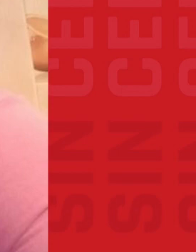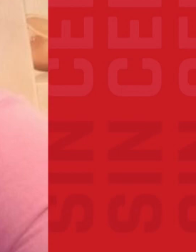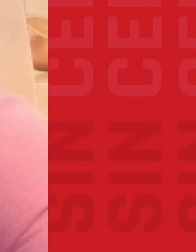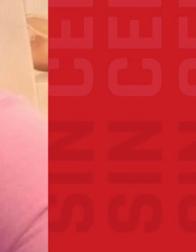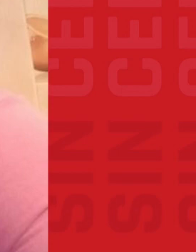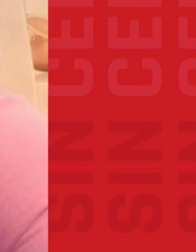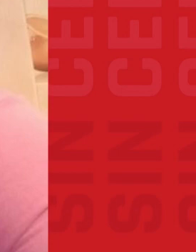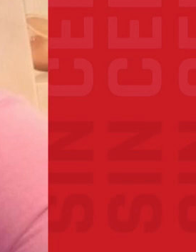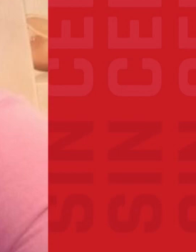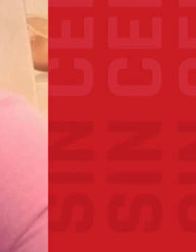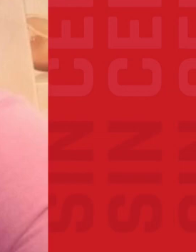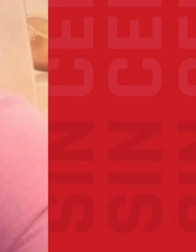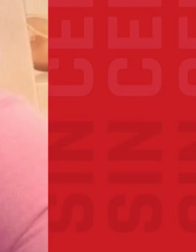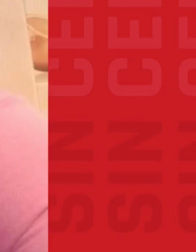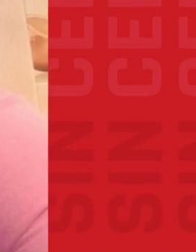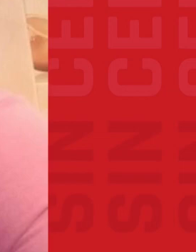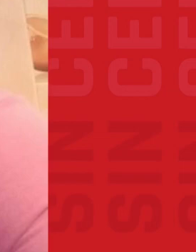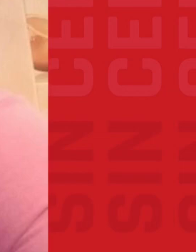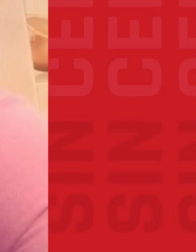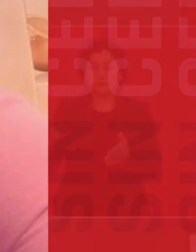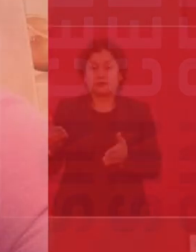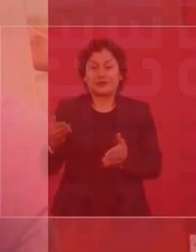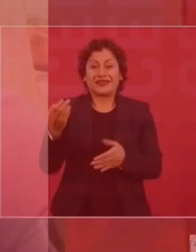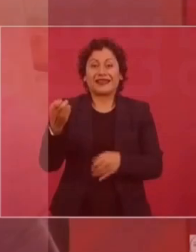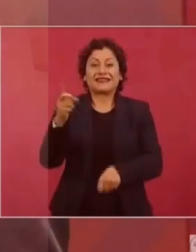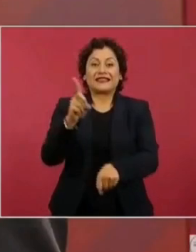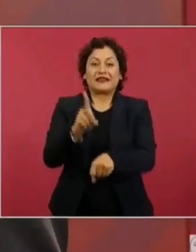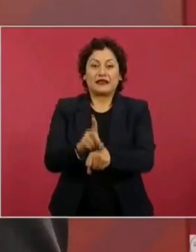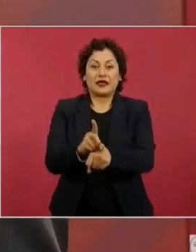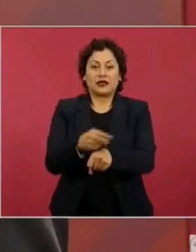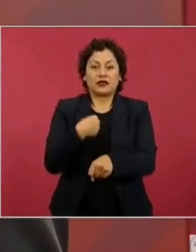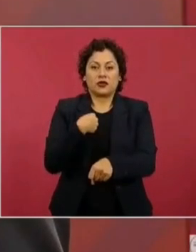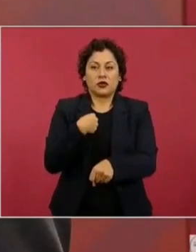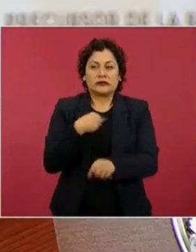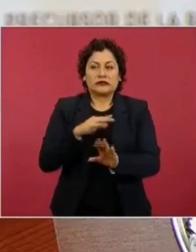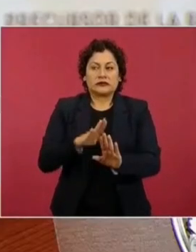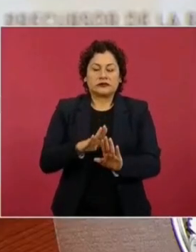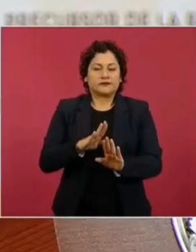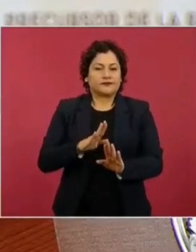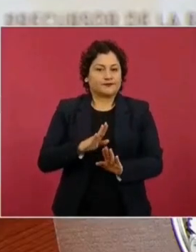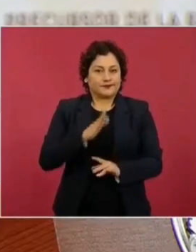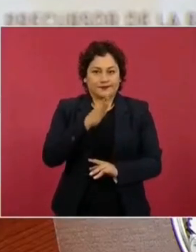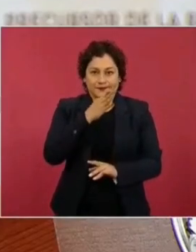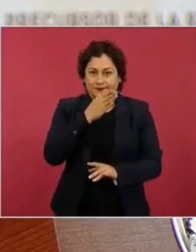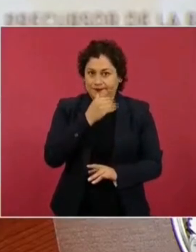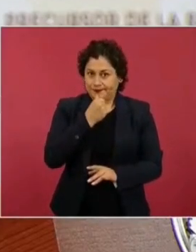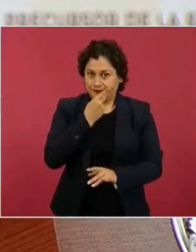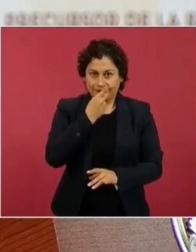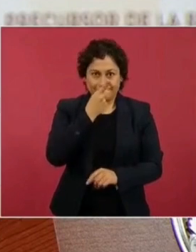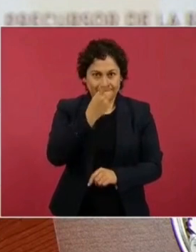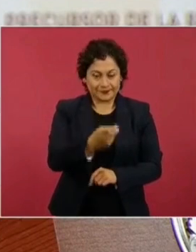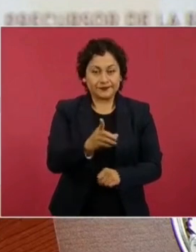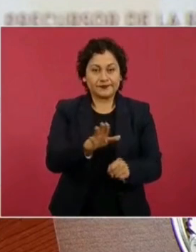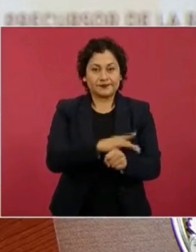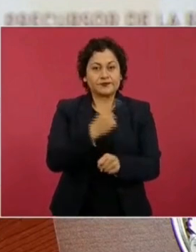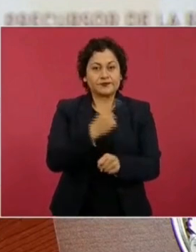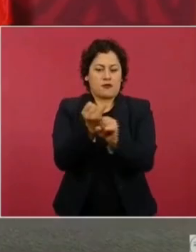atacado mucho. Y cuando los otros que estuvieron nunca hicieron eso, entonces la verdad me siento